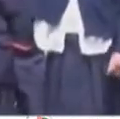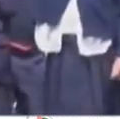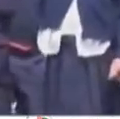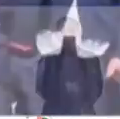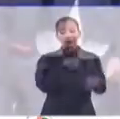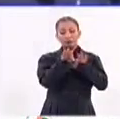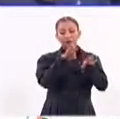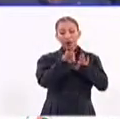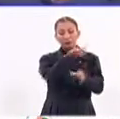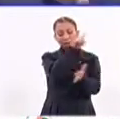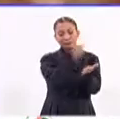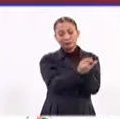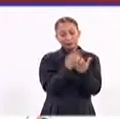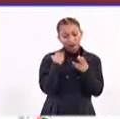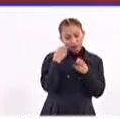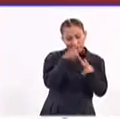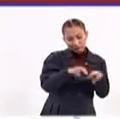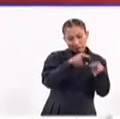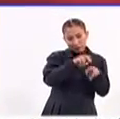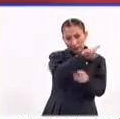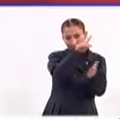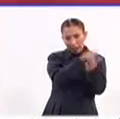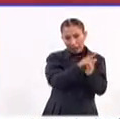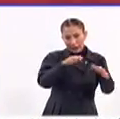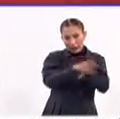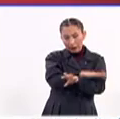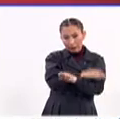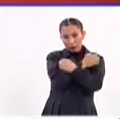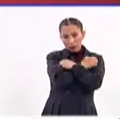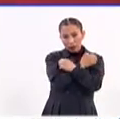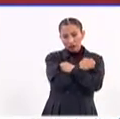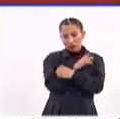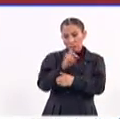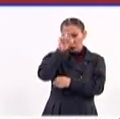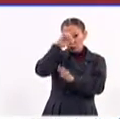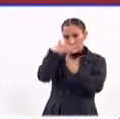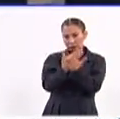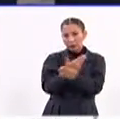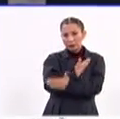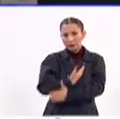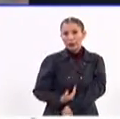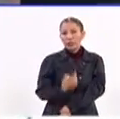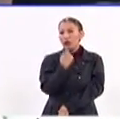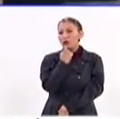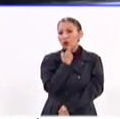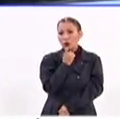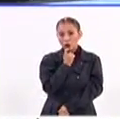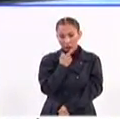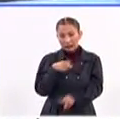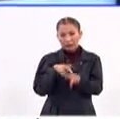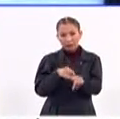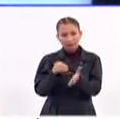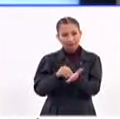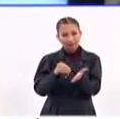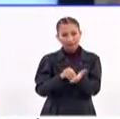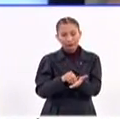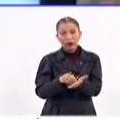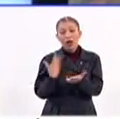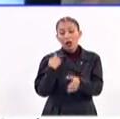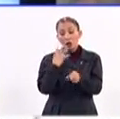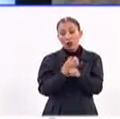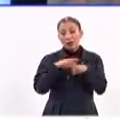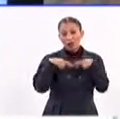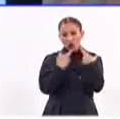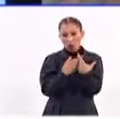El trabajo legislativo para el análisis de la reforma educativa propuesta por el presidente Andrés Manuel López Obrador sigue su curso. La